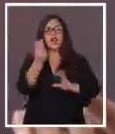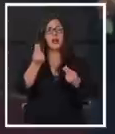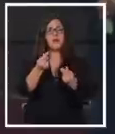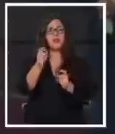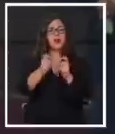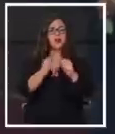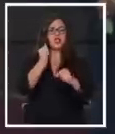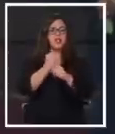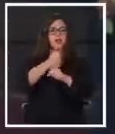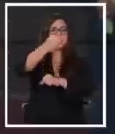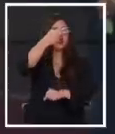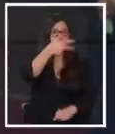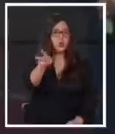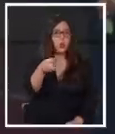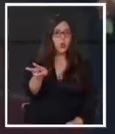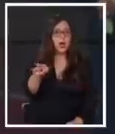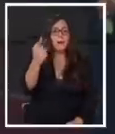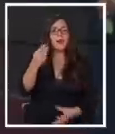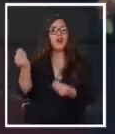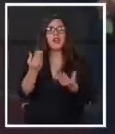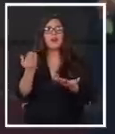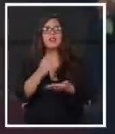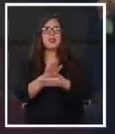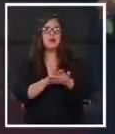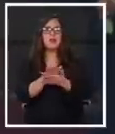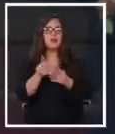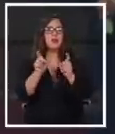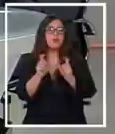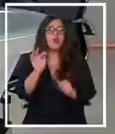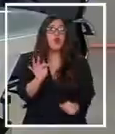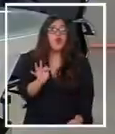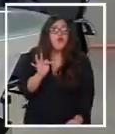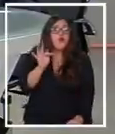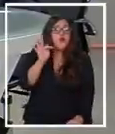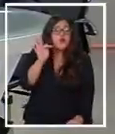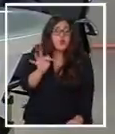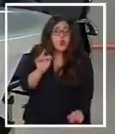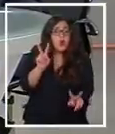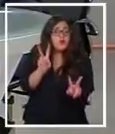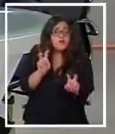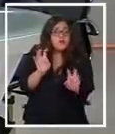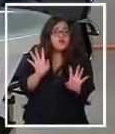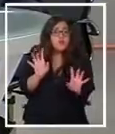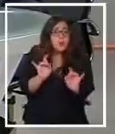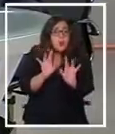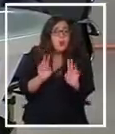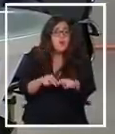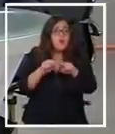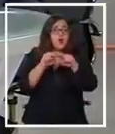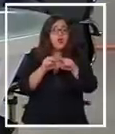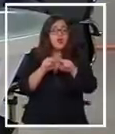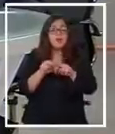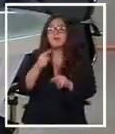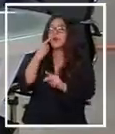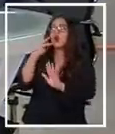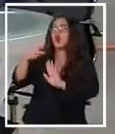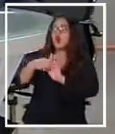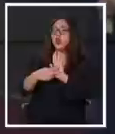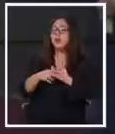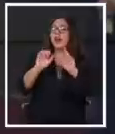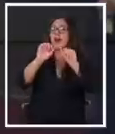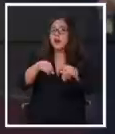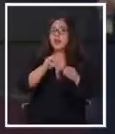los trabajadores o de los trabajadores pero qué pasa con los futuros si es que habrá fondos futuros hay una norma que se aprobó en la